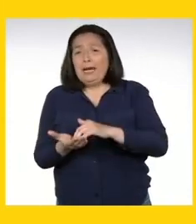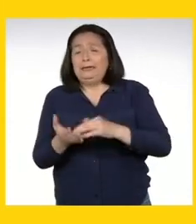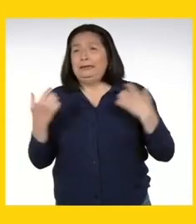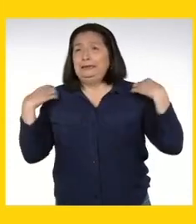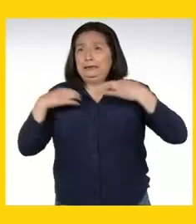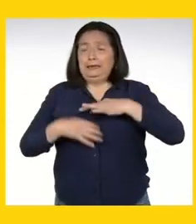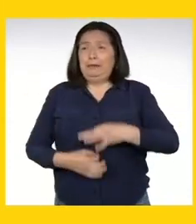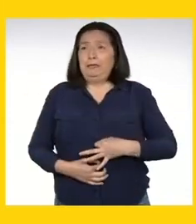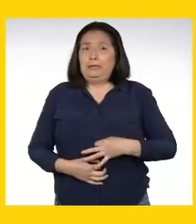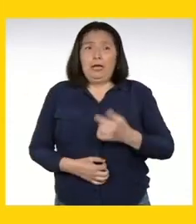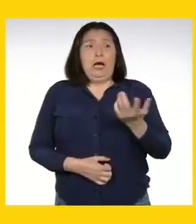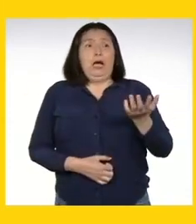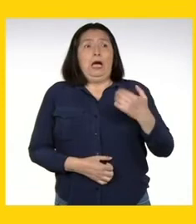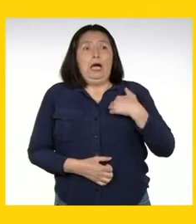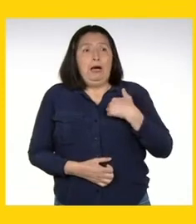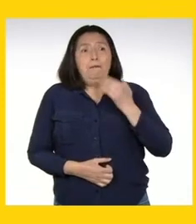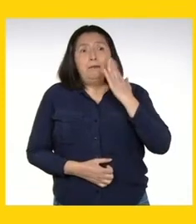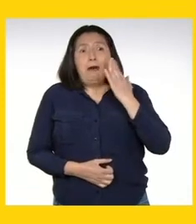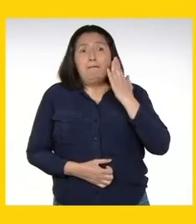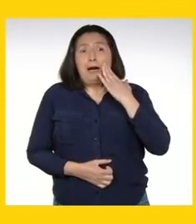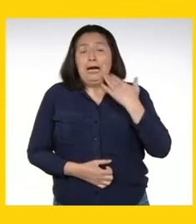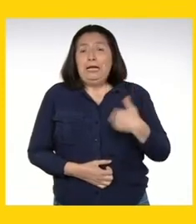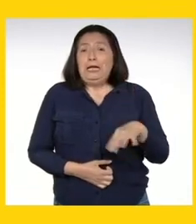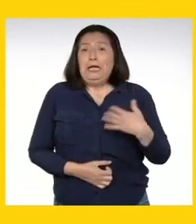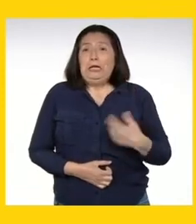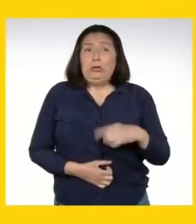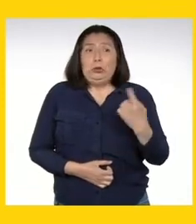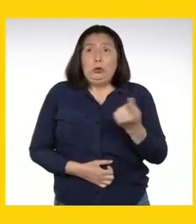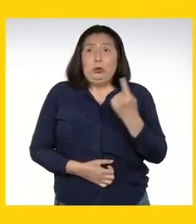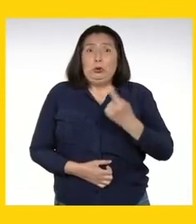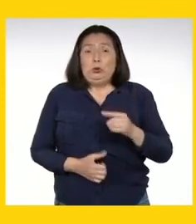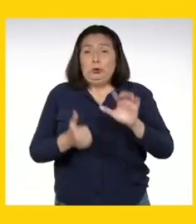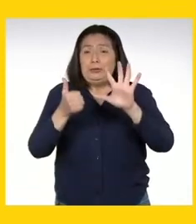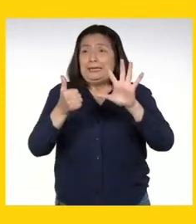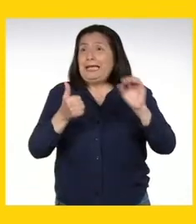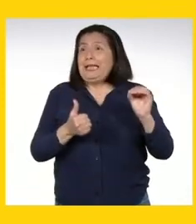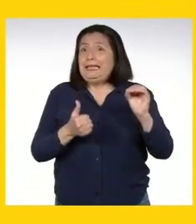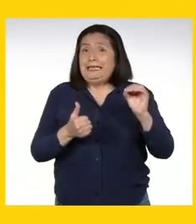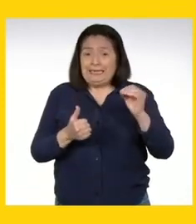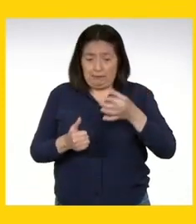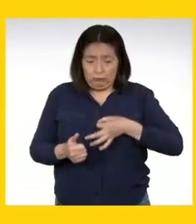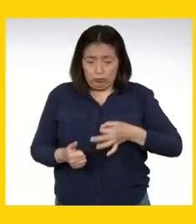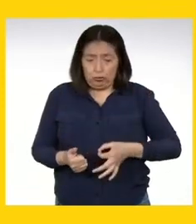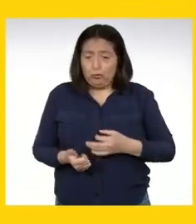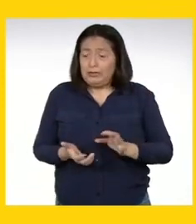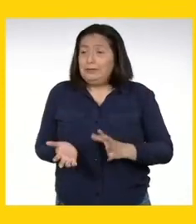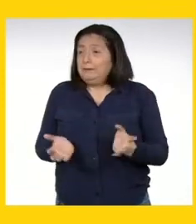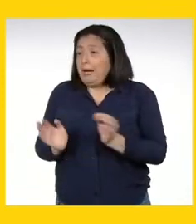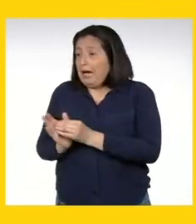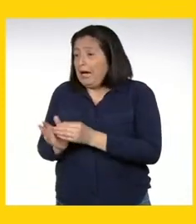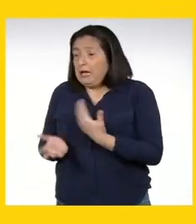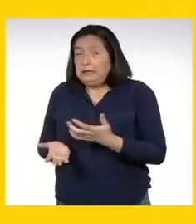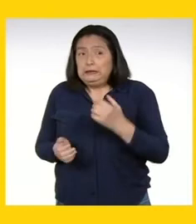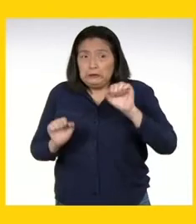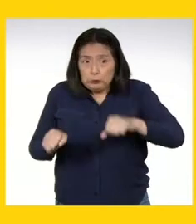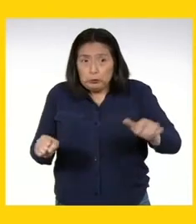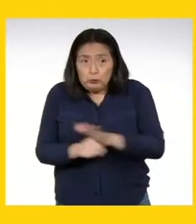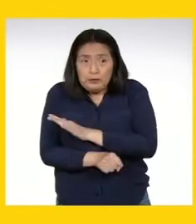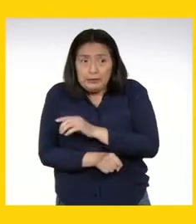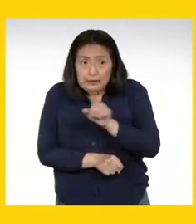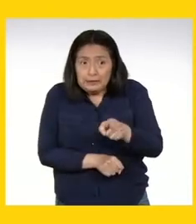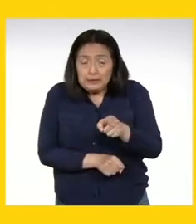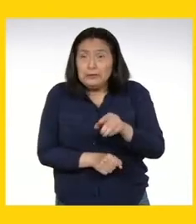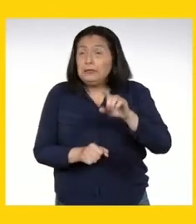pero mi mamá solo tiene 60 botones extra. le alcanzarán